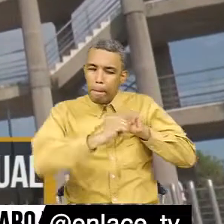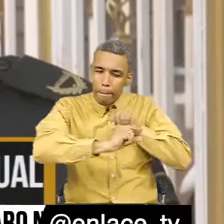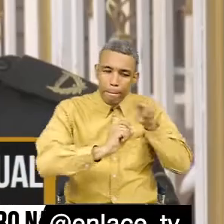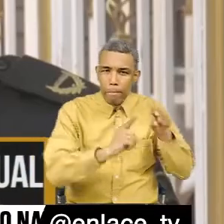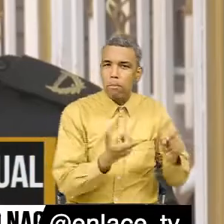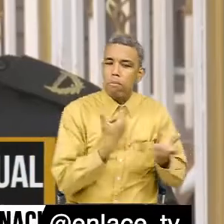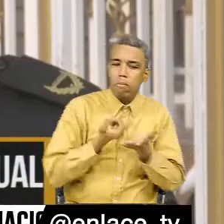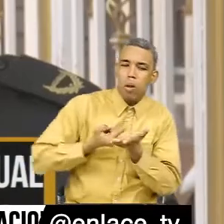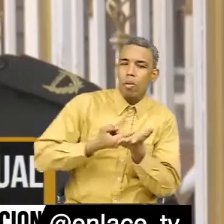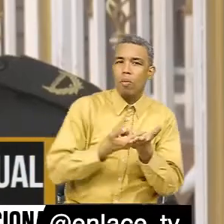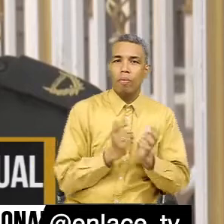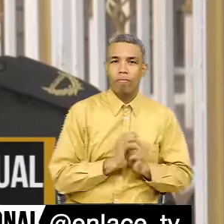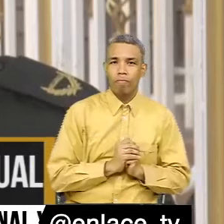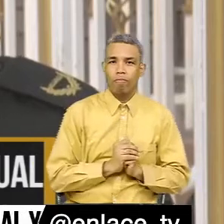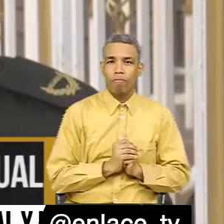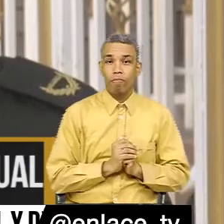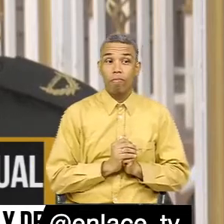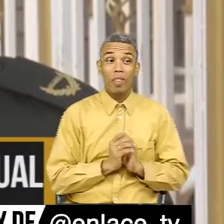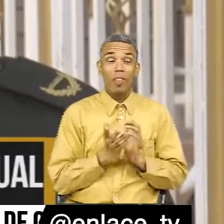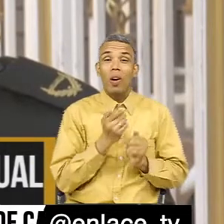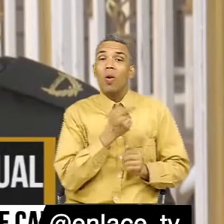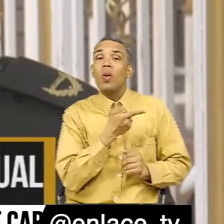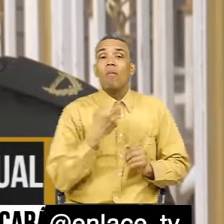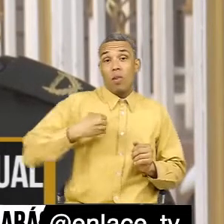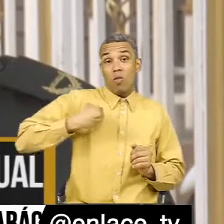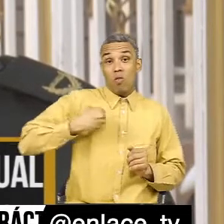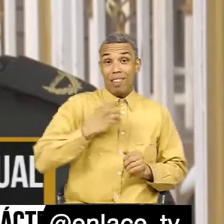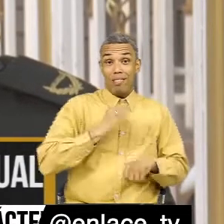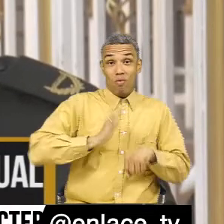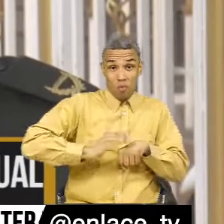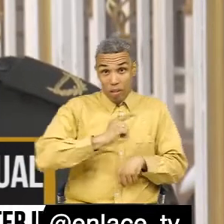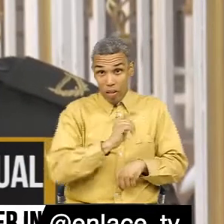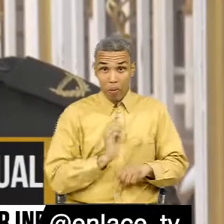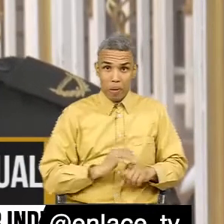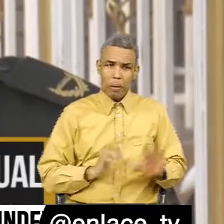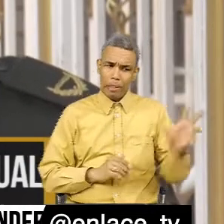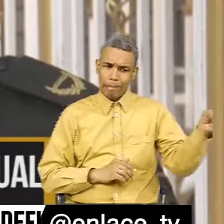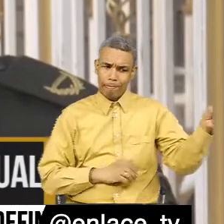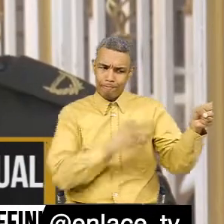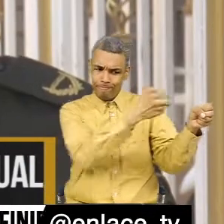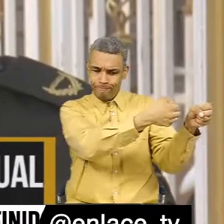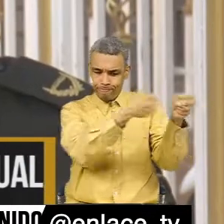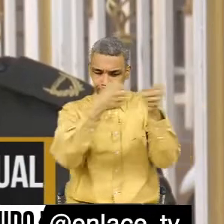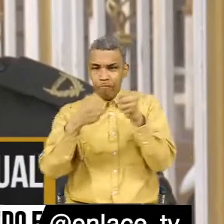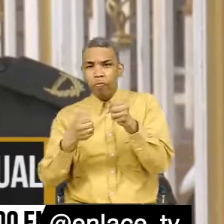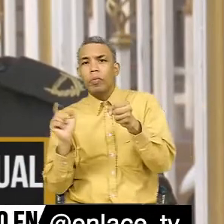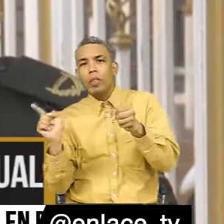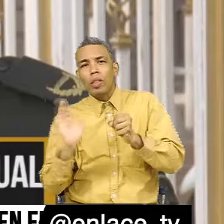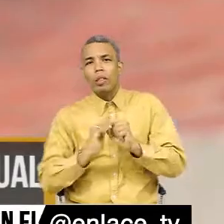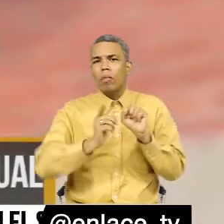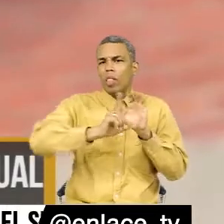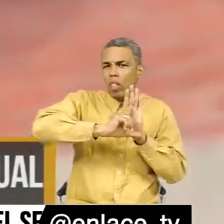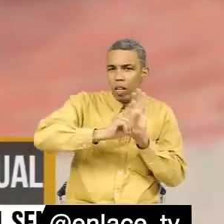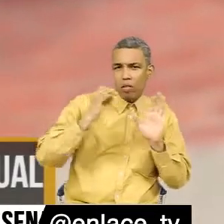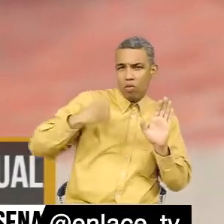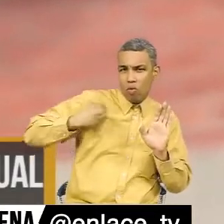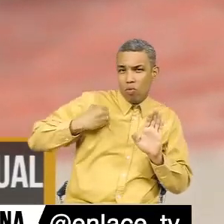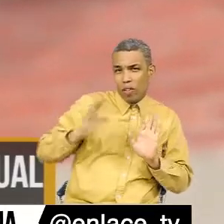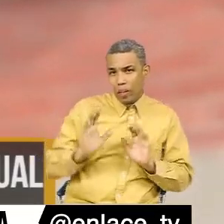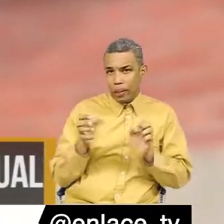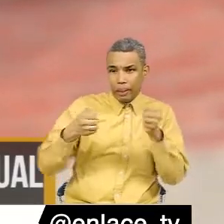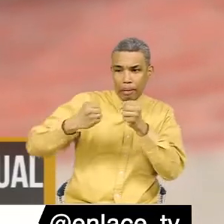estos adolescentes están siendo dejados a disposición de la autoridad competente dentro de las garantías que ofrece la ley 1098. El menor de